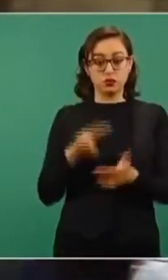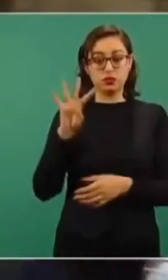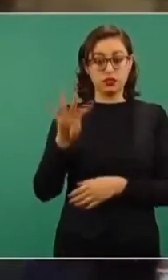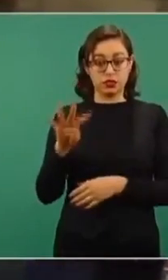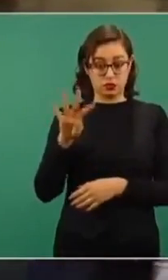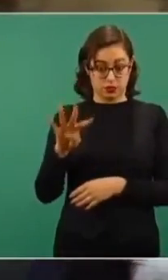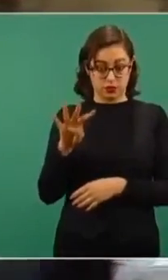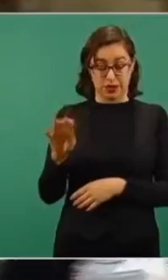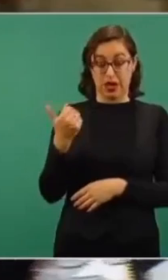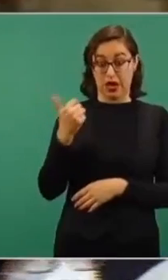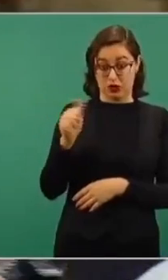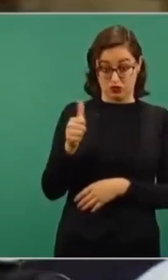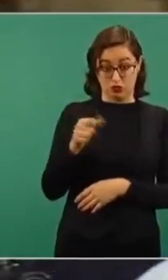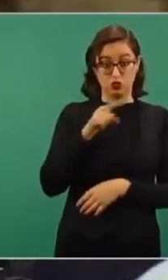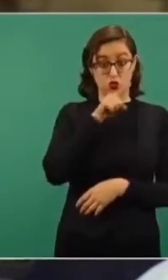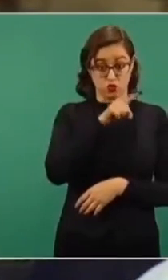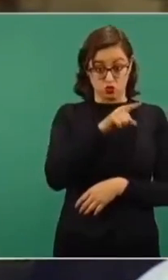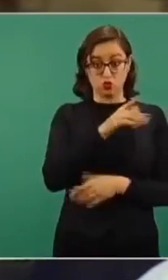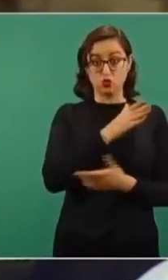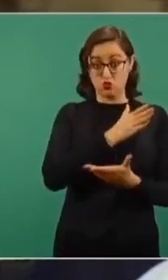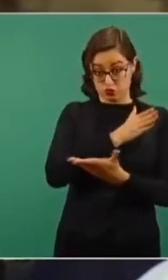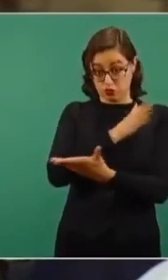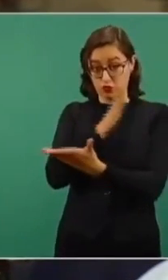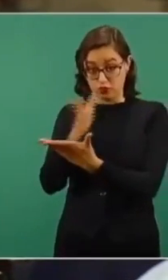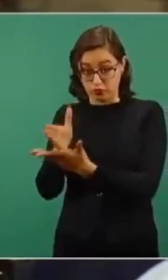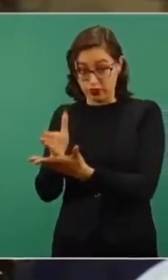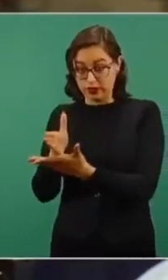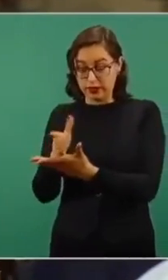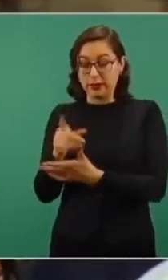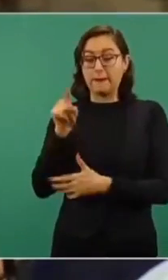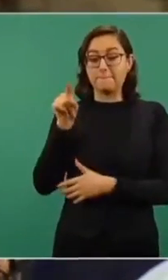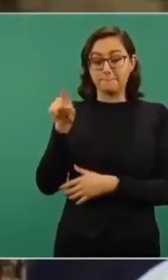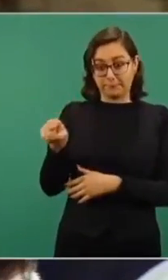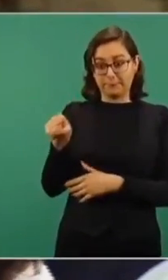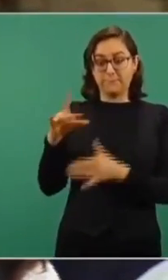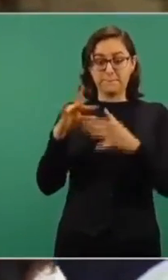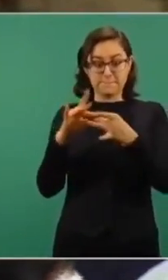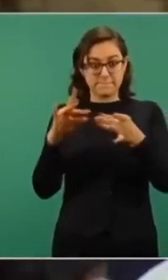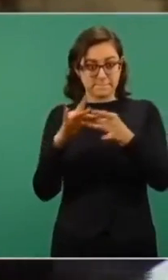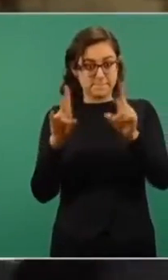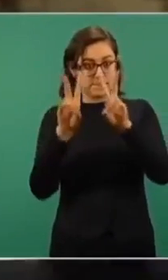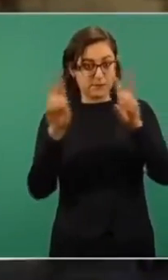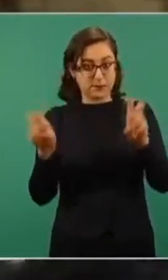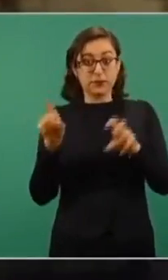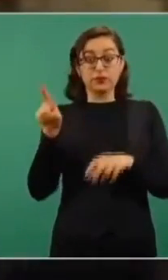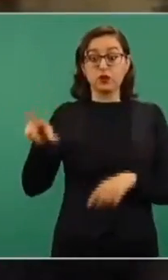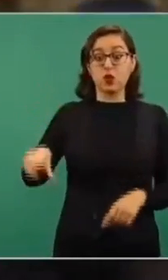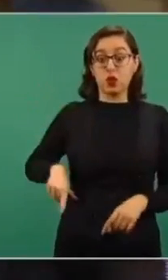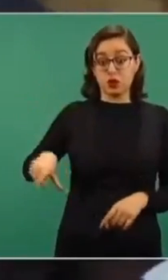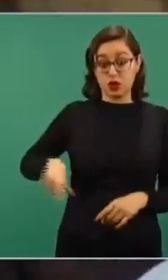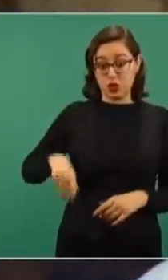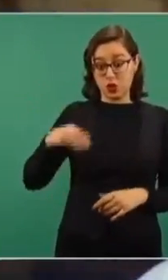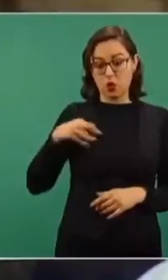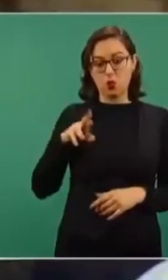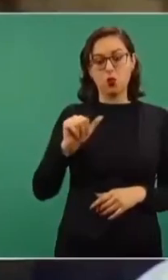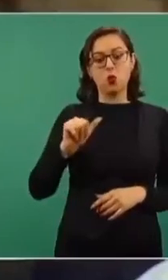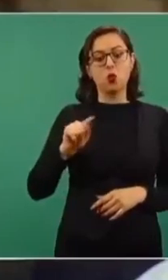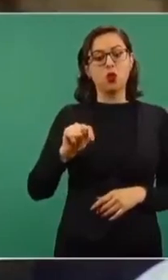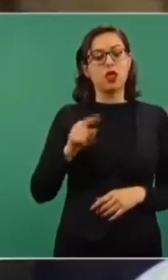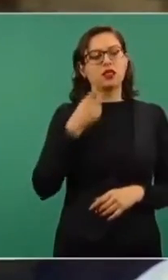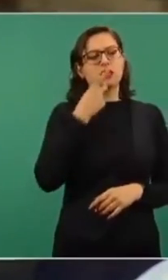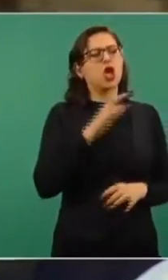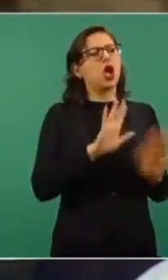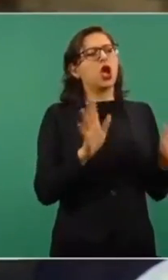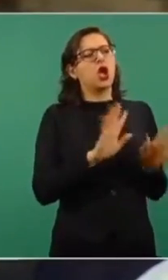ahí, se abordó, y el gobernador Murat dijo que en 2 días se resolvería el problema del